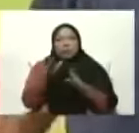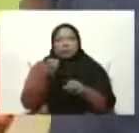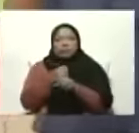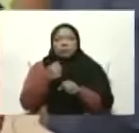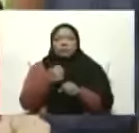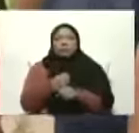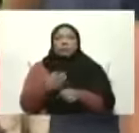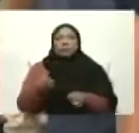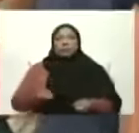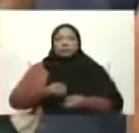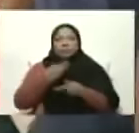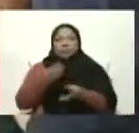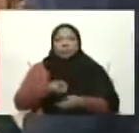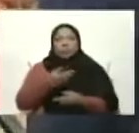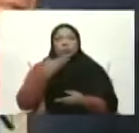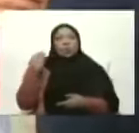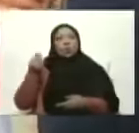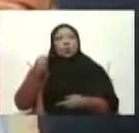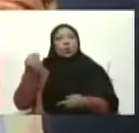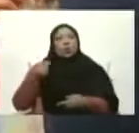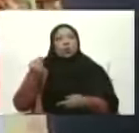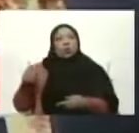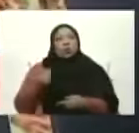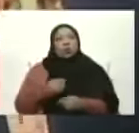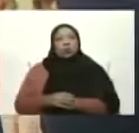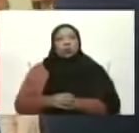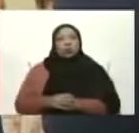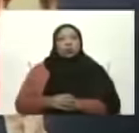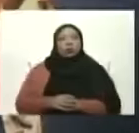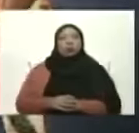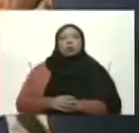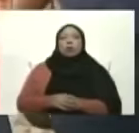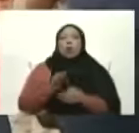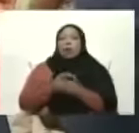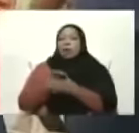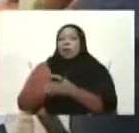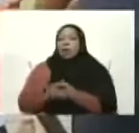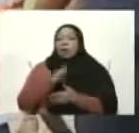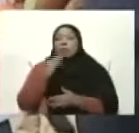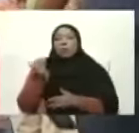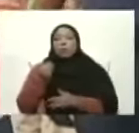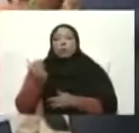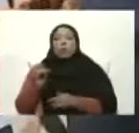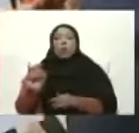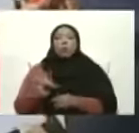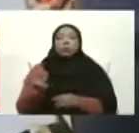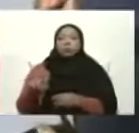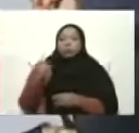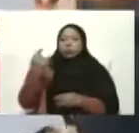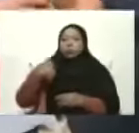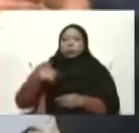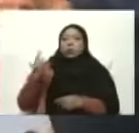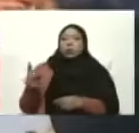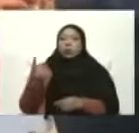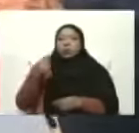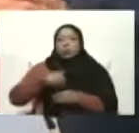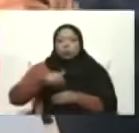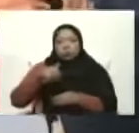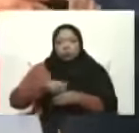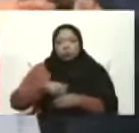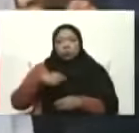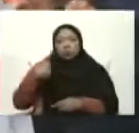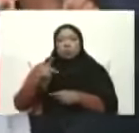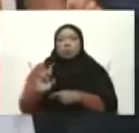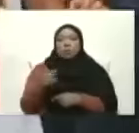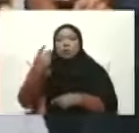Un mensaje a la juventud. Querida juventud, no se dejen engañar. Este primer voto, los que van a